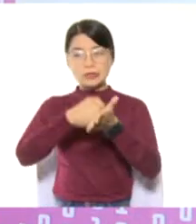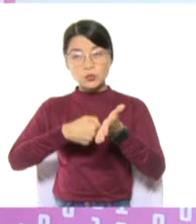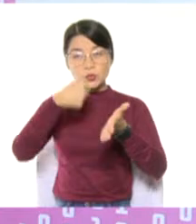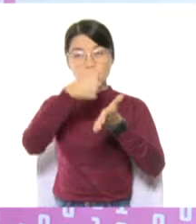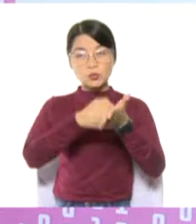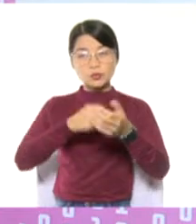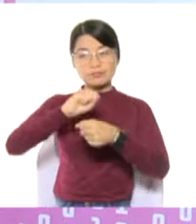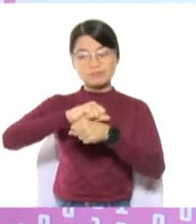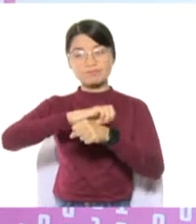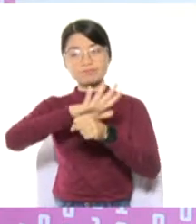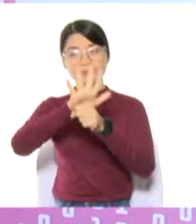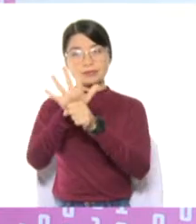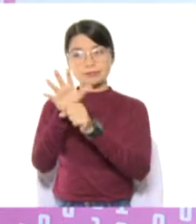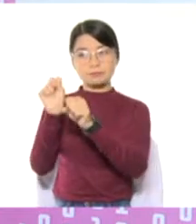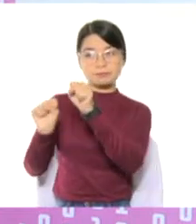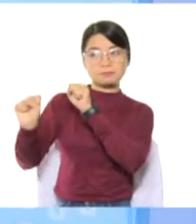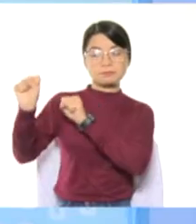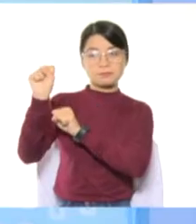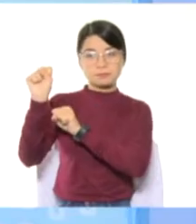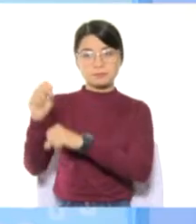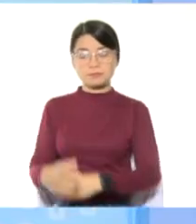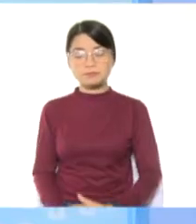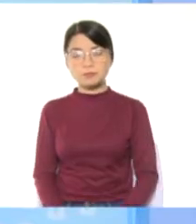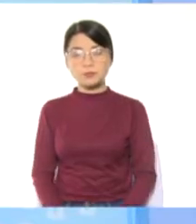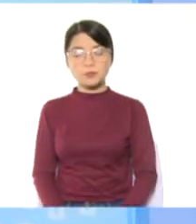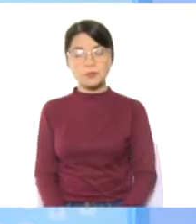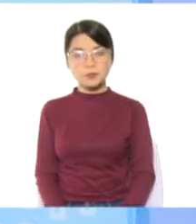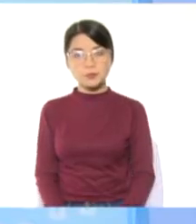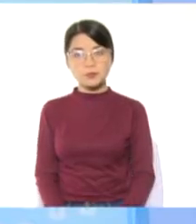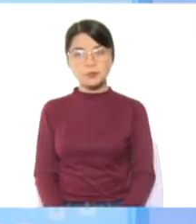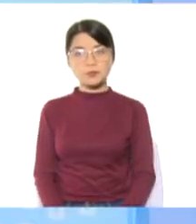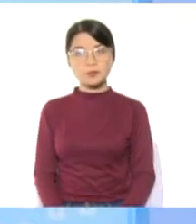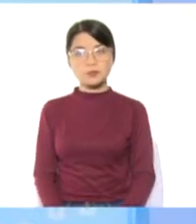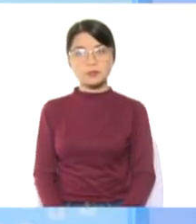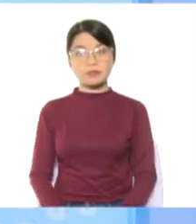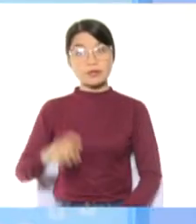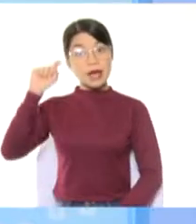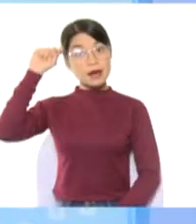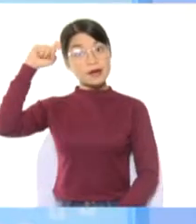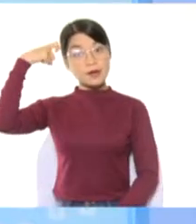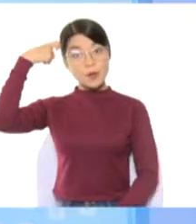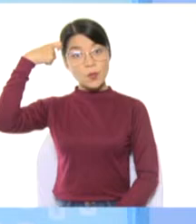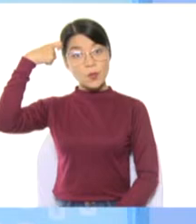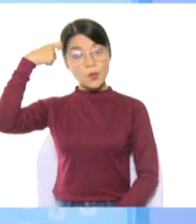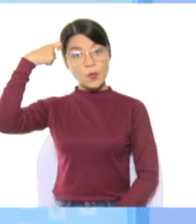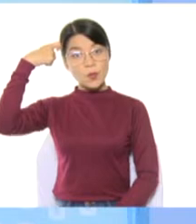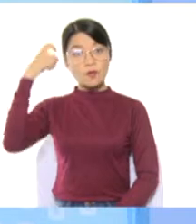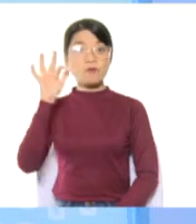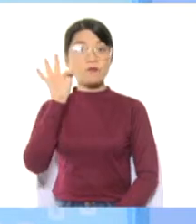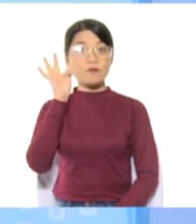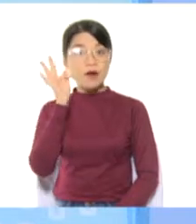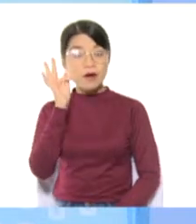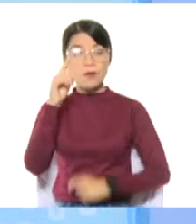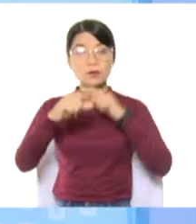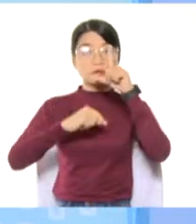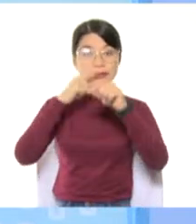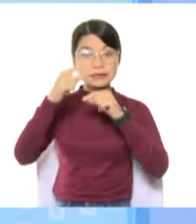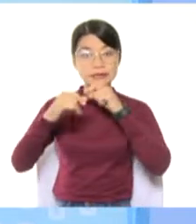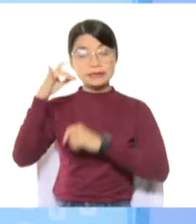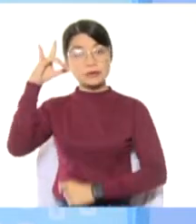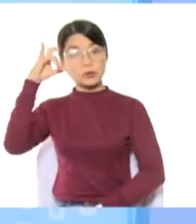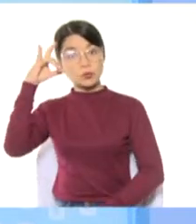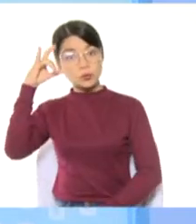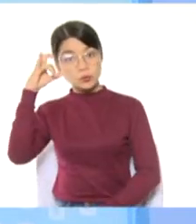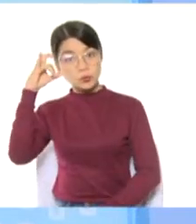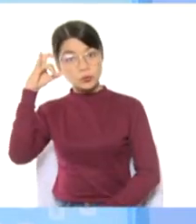la COVID-19. Y paso por acá para recordarles las redes sociales de nuestra casa, para